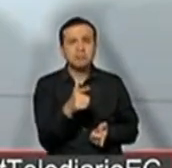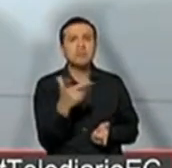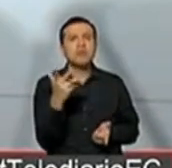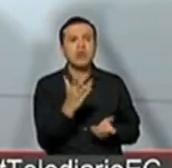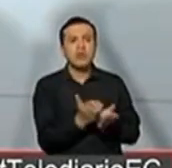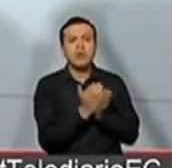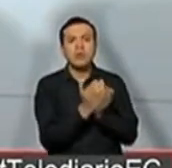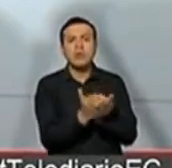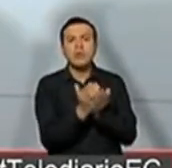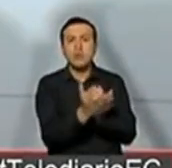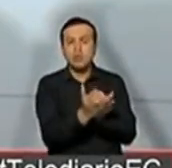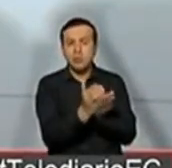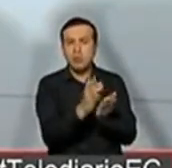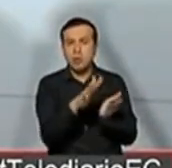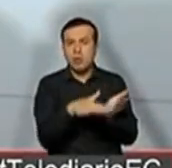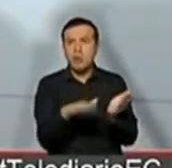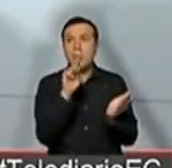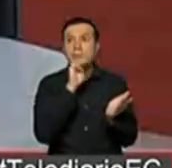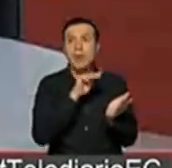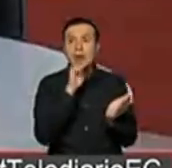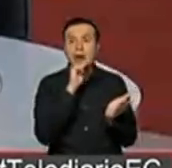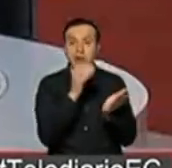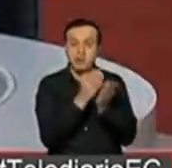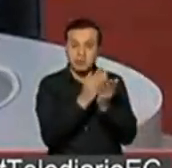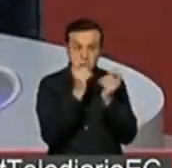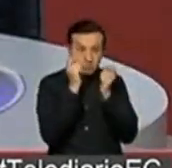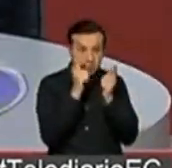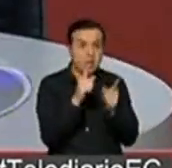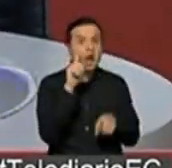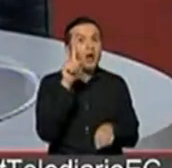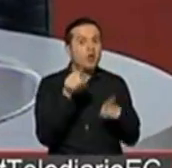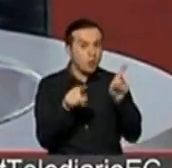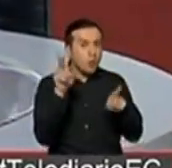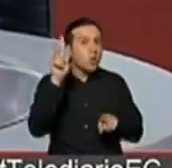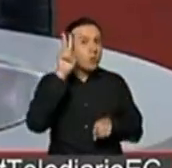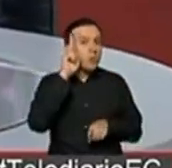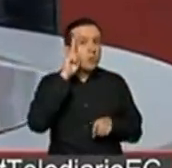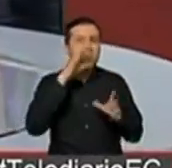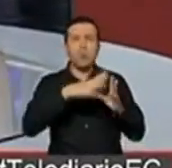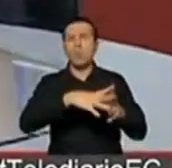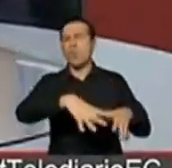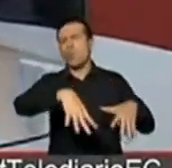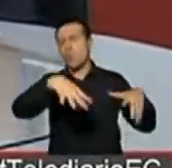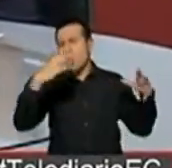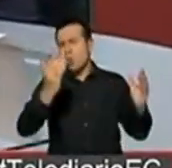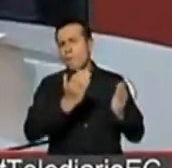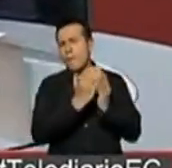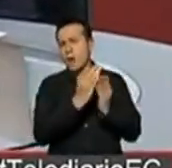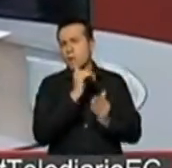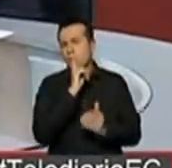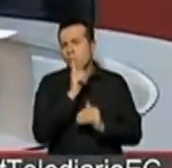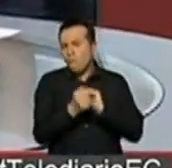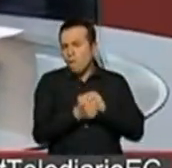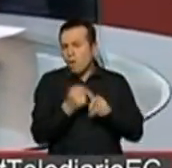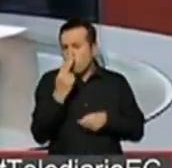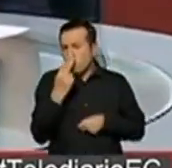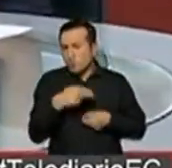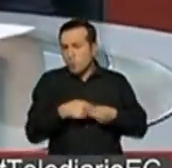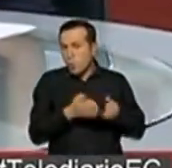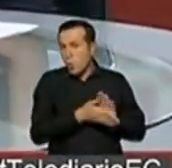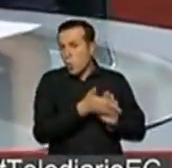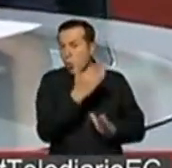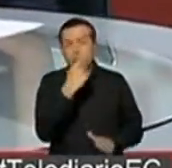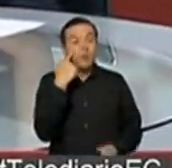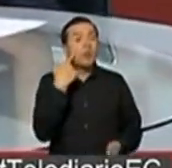de Barbasquillo, en Manta, para aquellos que sacan inmensas cantidades, las justifiquen.